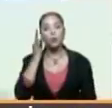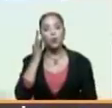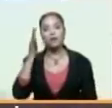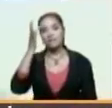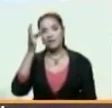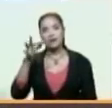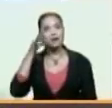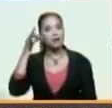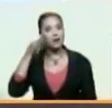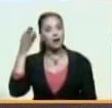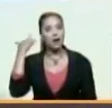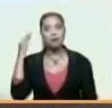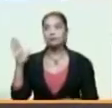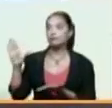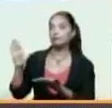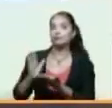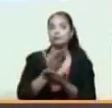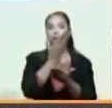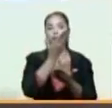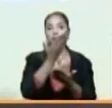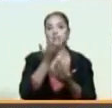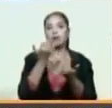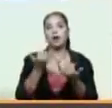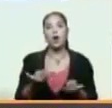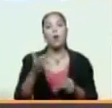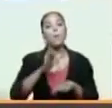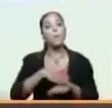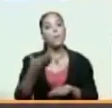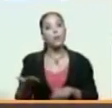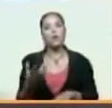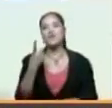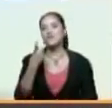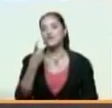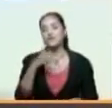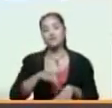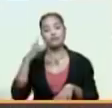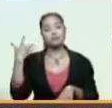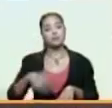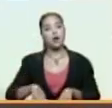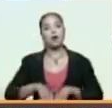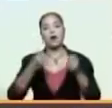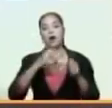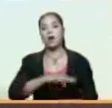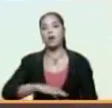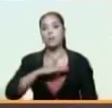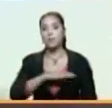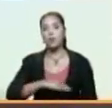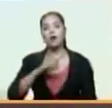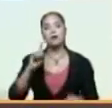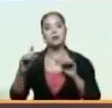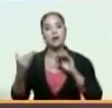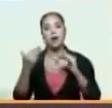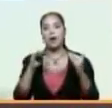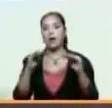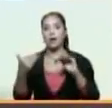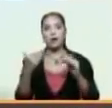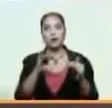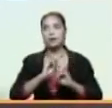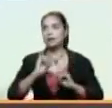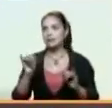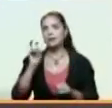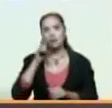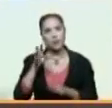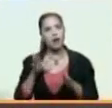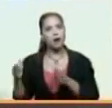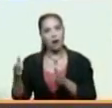general de la República fue destituida por la calificación de faltas graves a la moral y a la ética. Ya se veía un camino